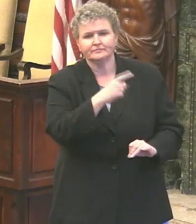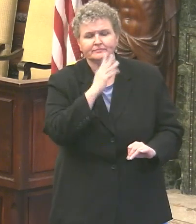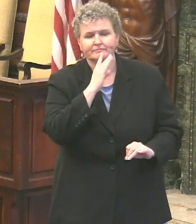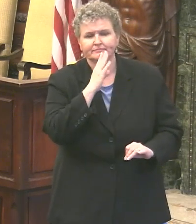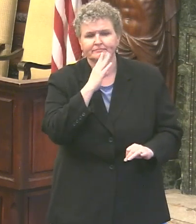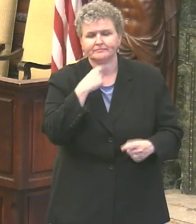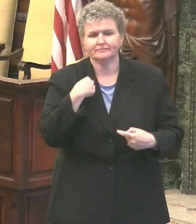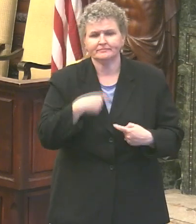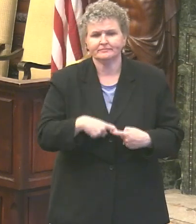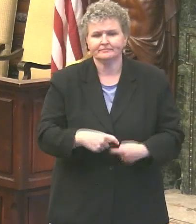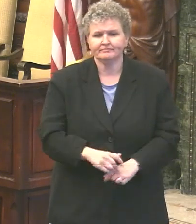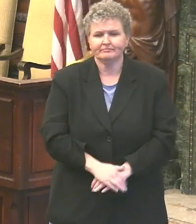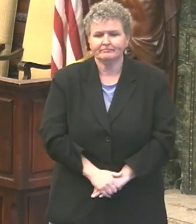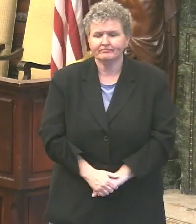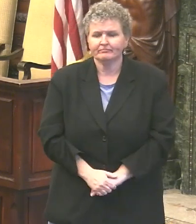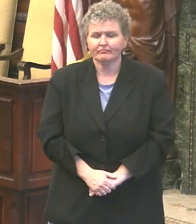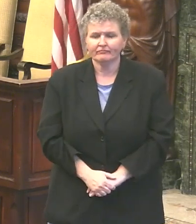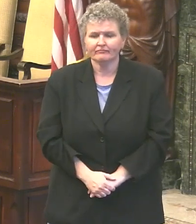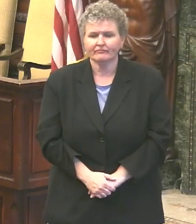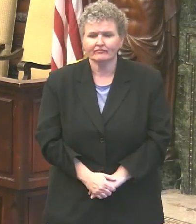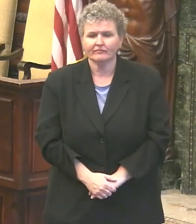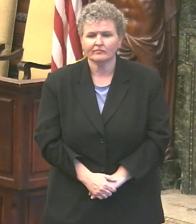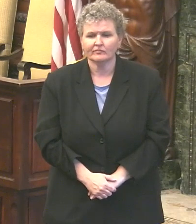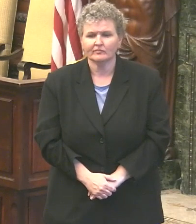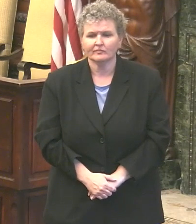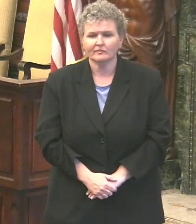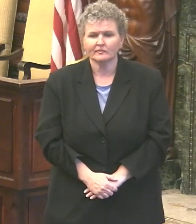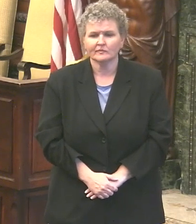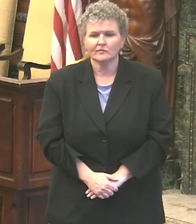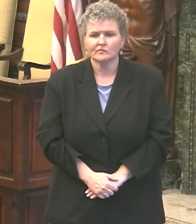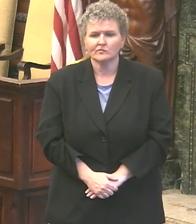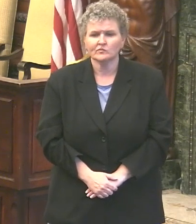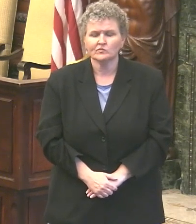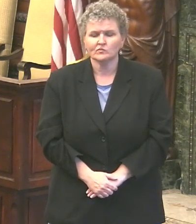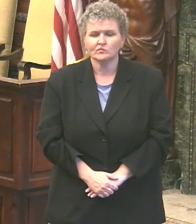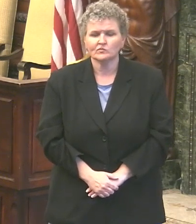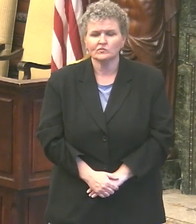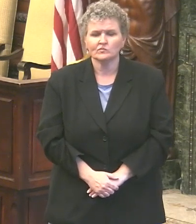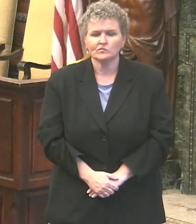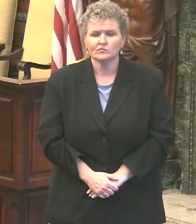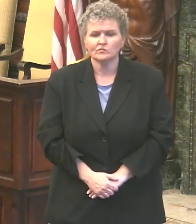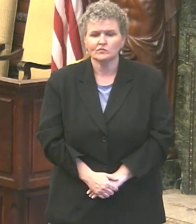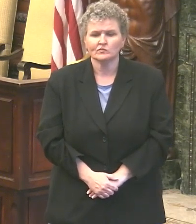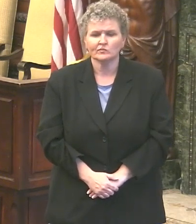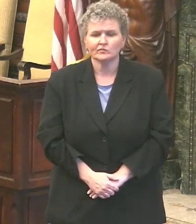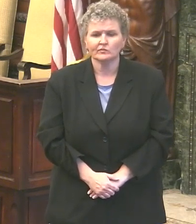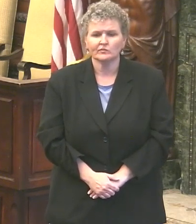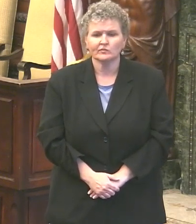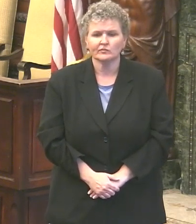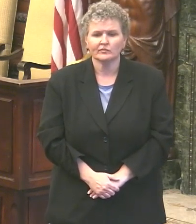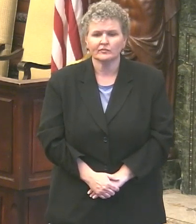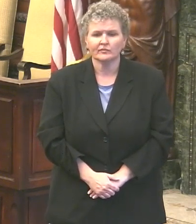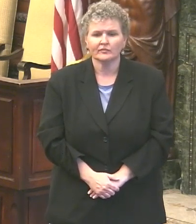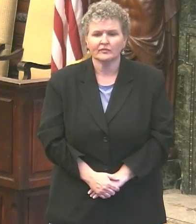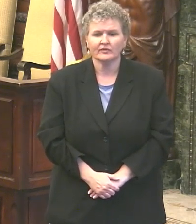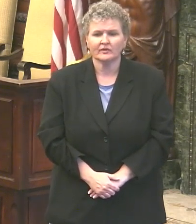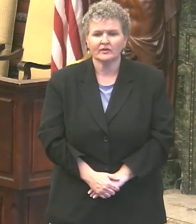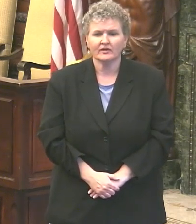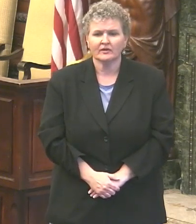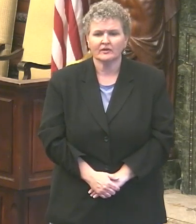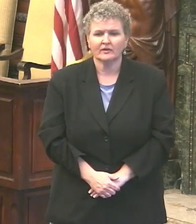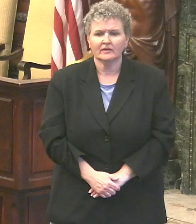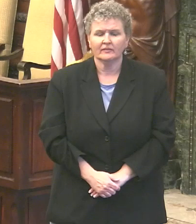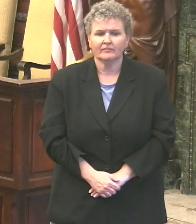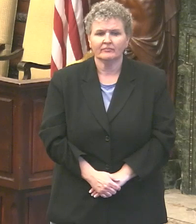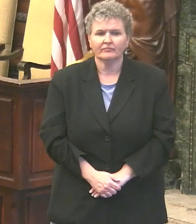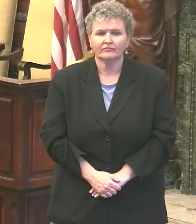aún existen ciertas dudas sobre el uso de las mascarillas y algunos padres dicen que no enviarían a sus hijos a la escuela